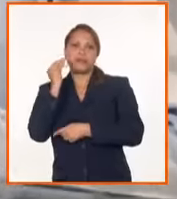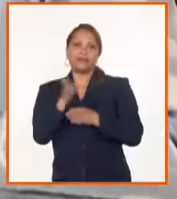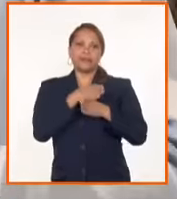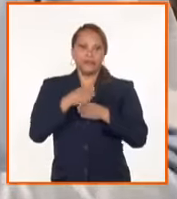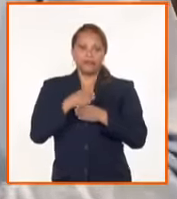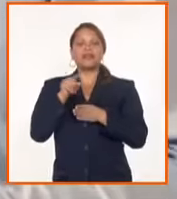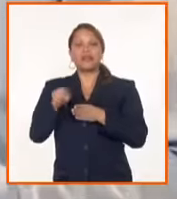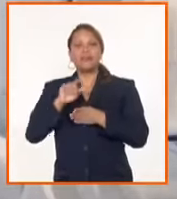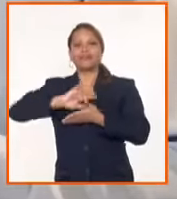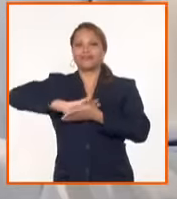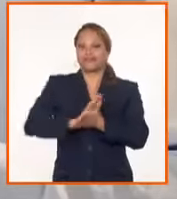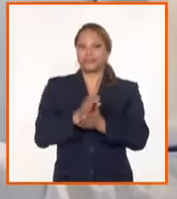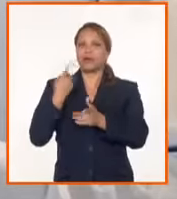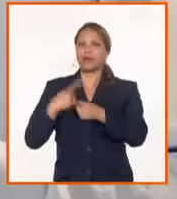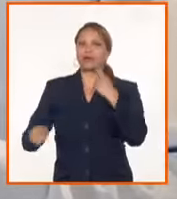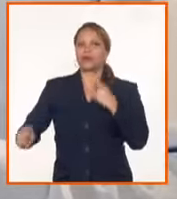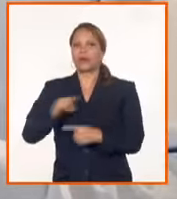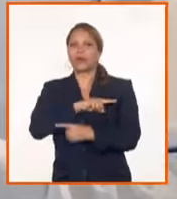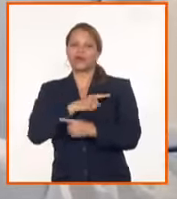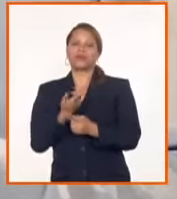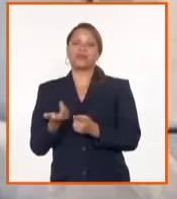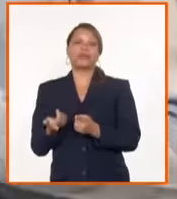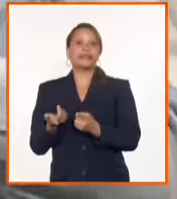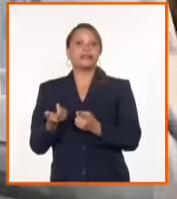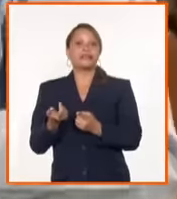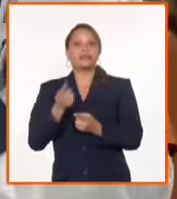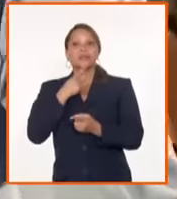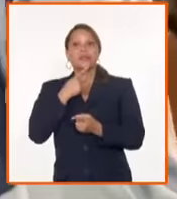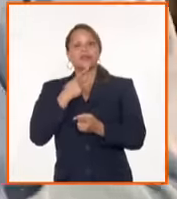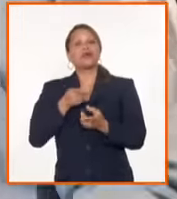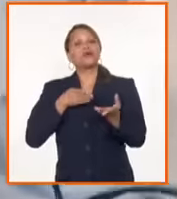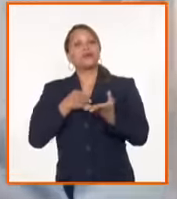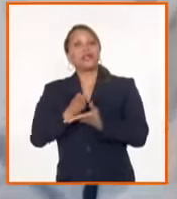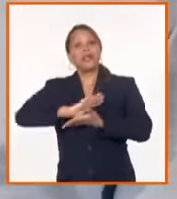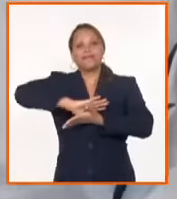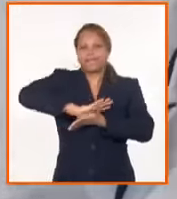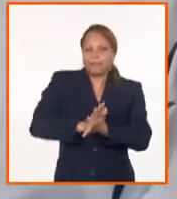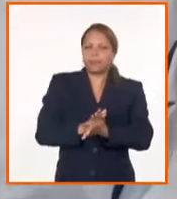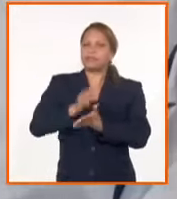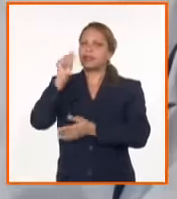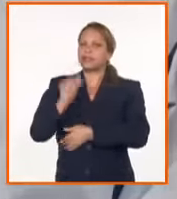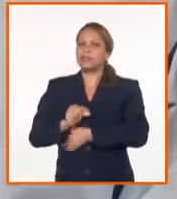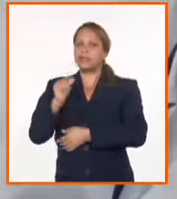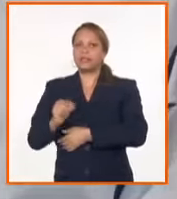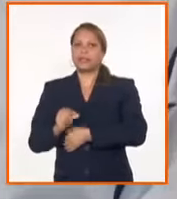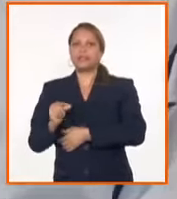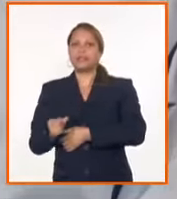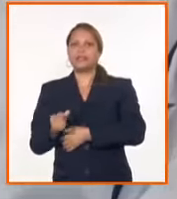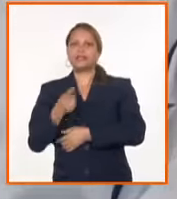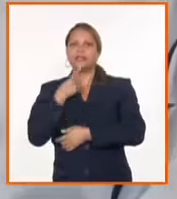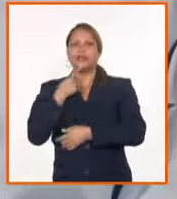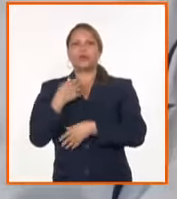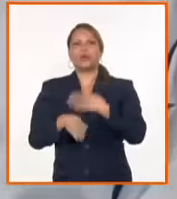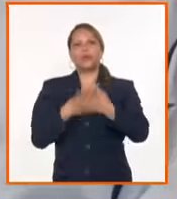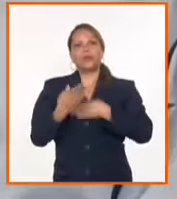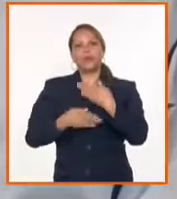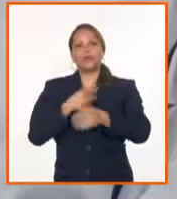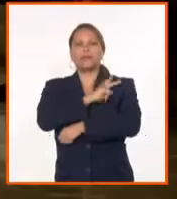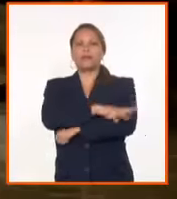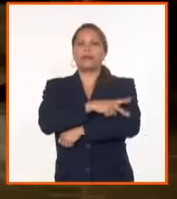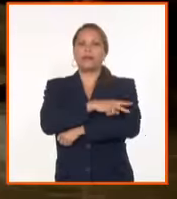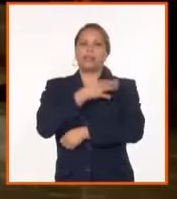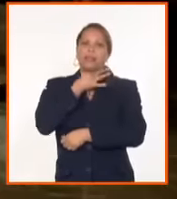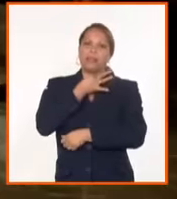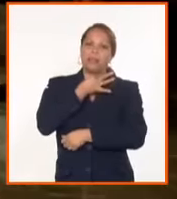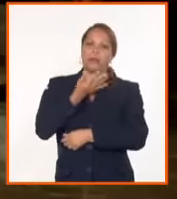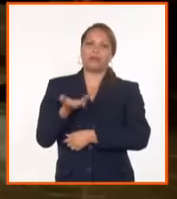siguen construyendo muros y no puentes, donde se sigue tratando de aplastar las causas de los países